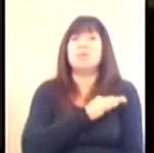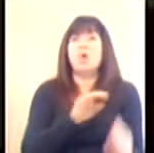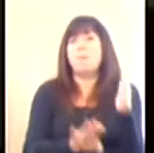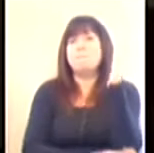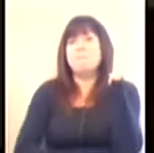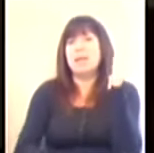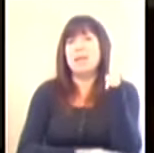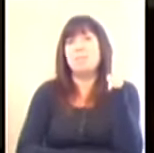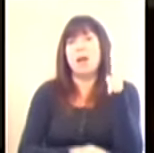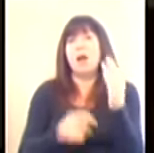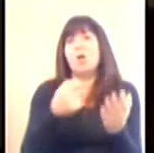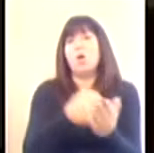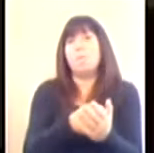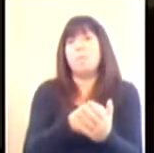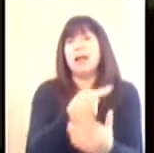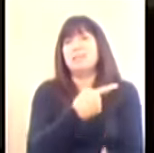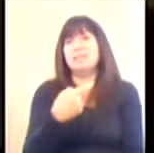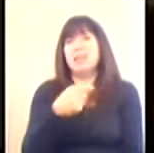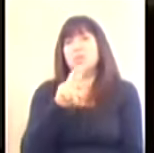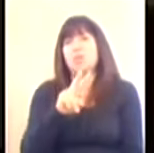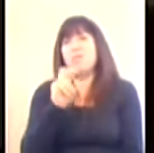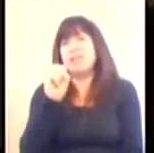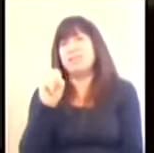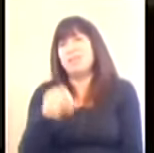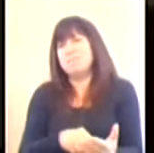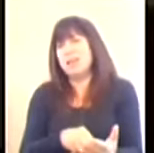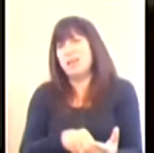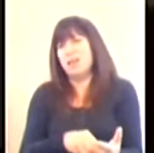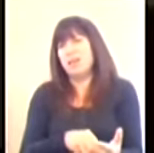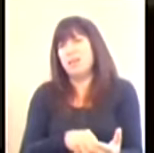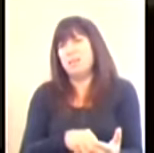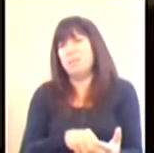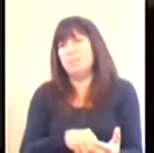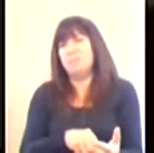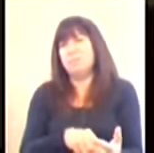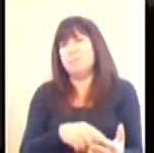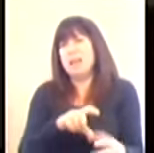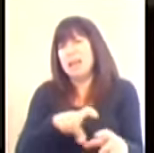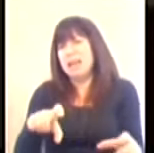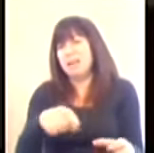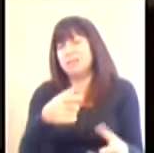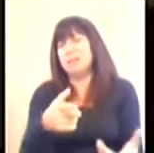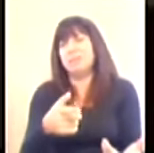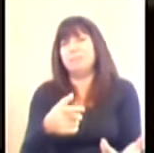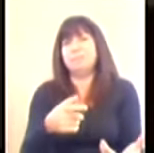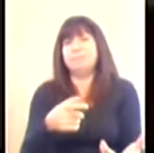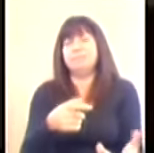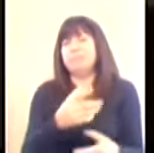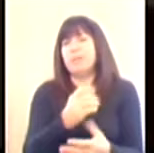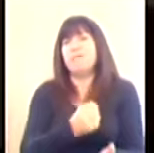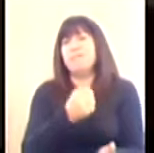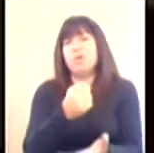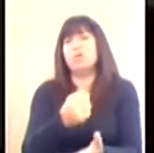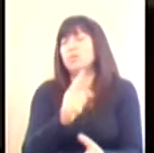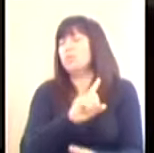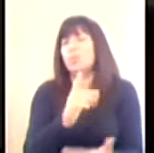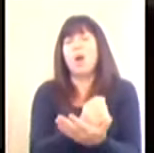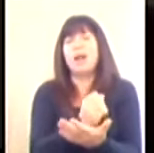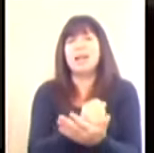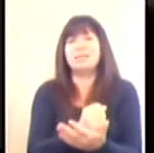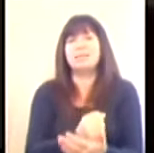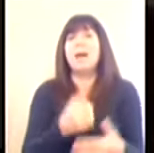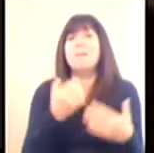tiene que gastar 120 mil, 150 mil por leña del año y tiene un sueldo de 120 mil, no le da. Entonces, por